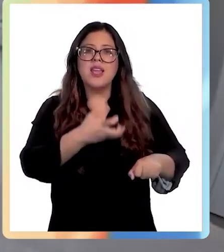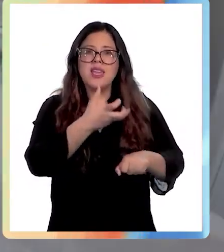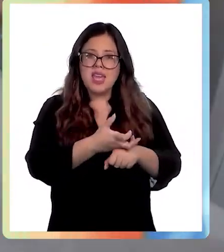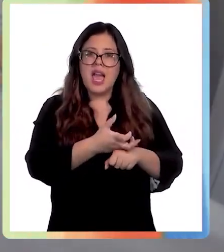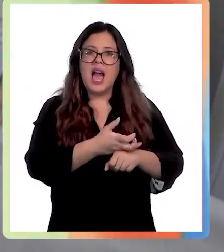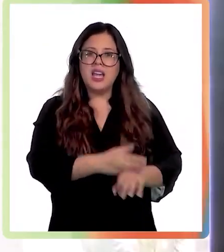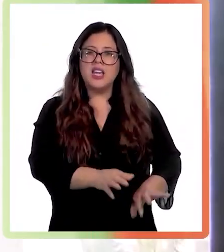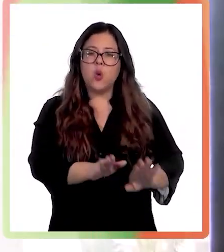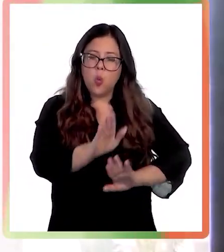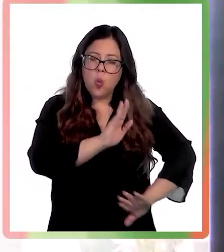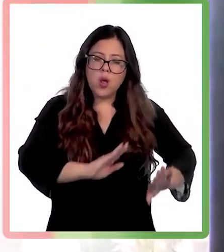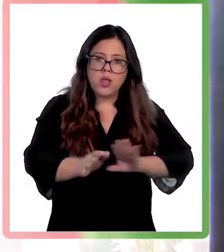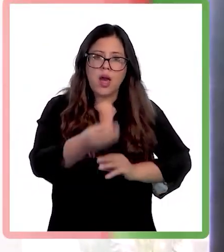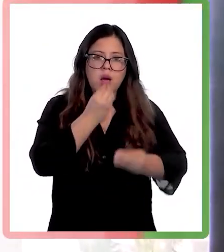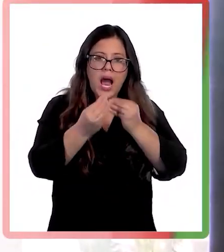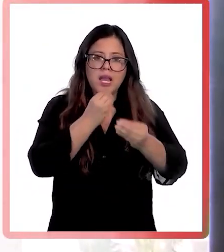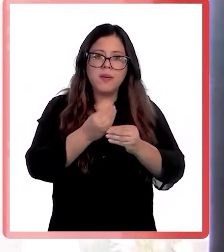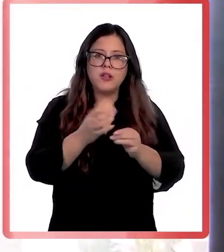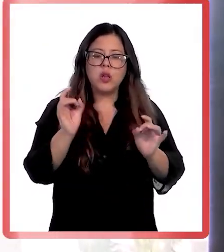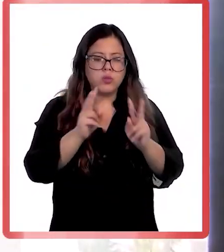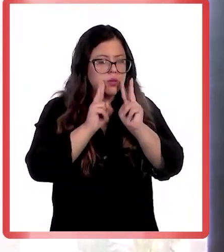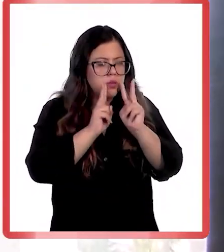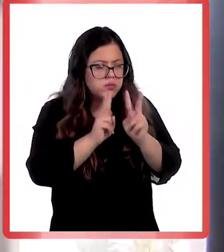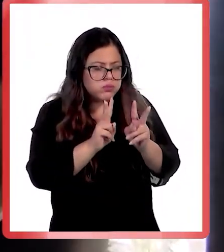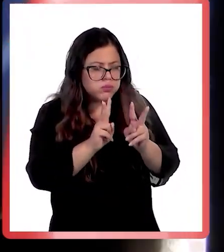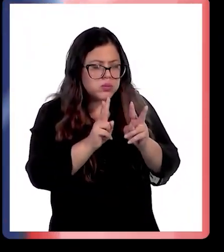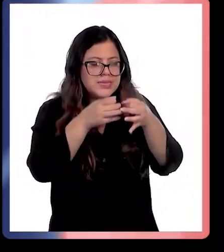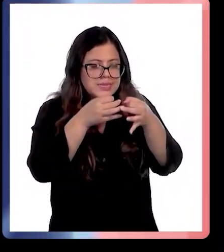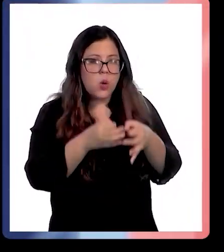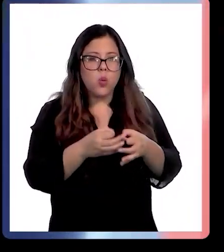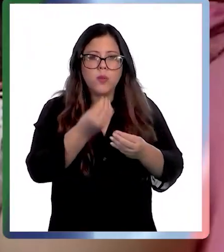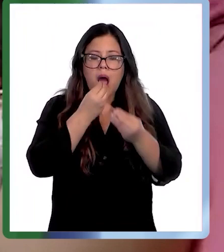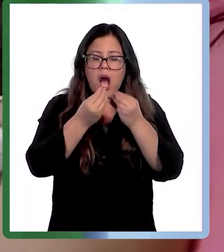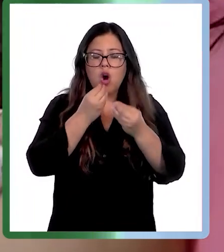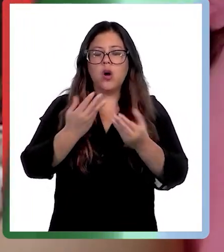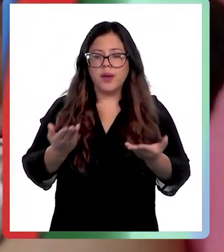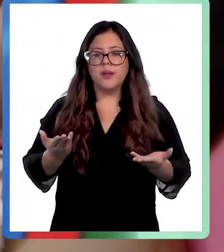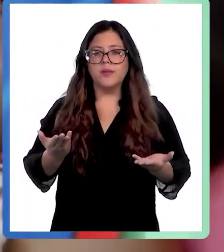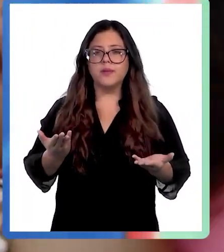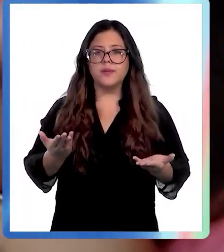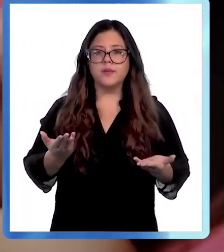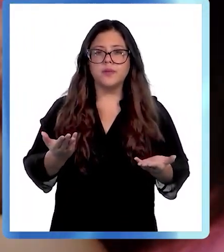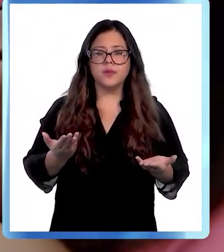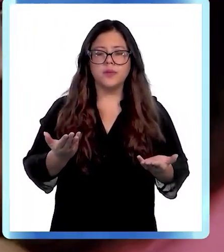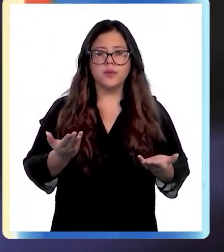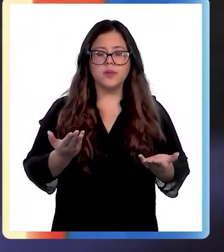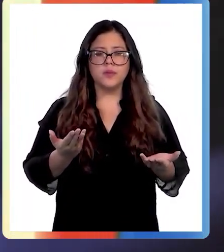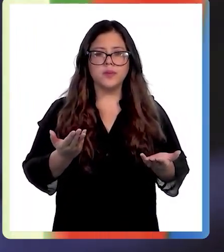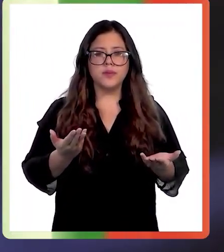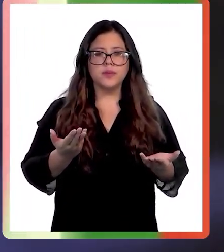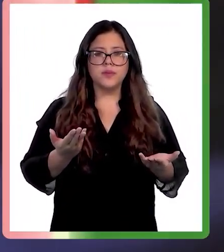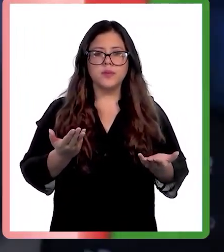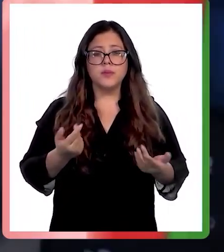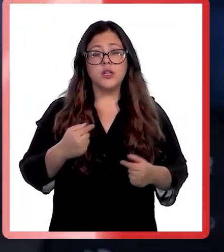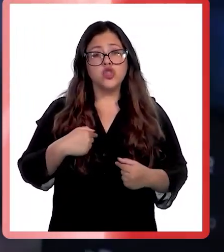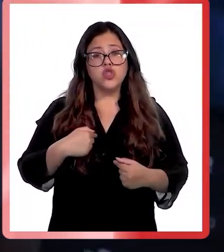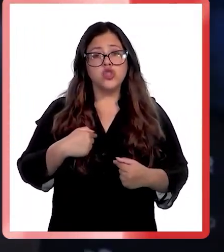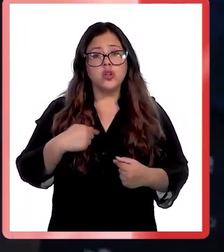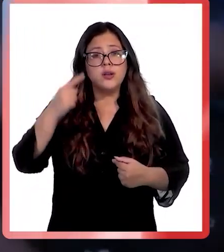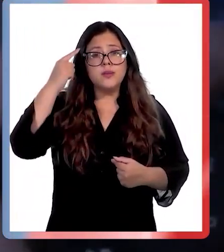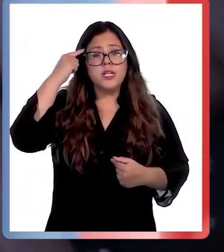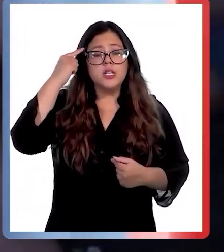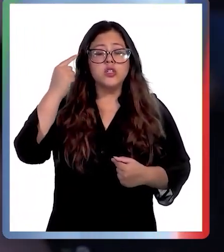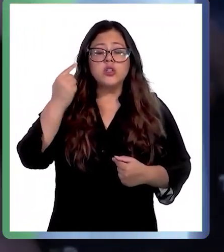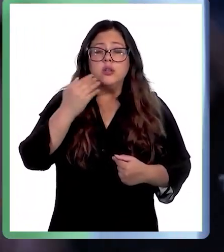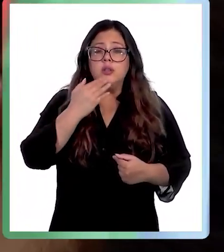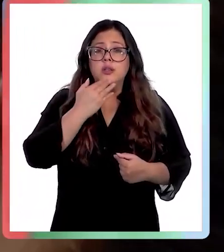una cadena de frío de seguridad que mantengan estos alimentos en un estado seguro para el consumo humano. Y yo, por